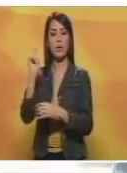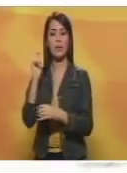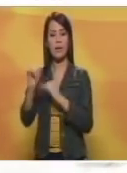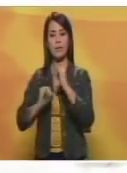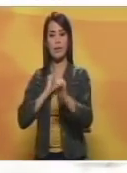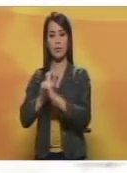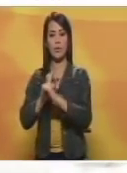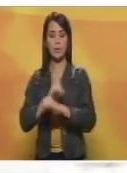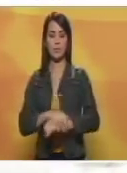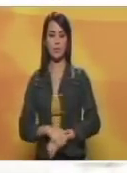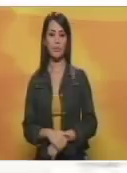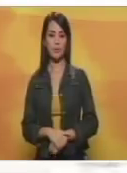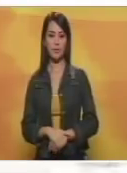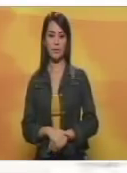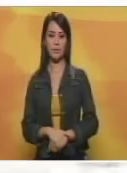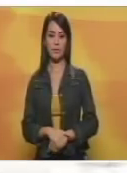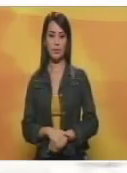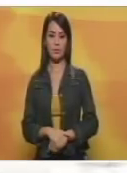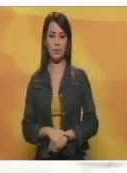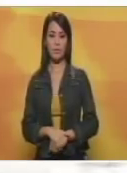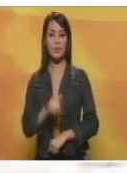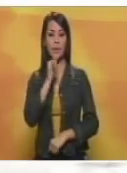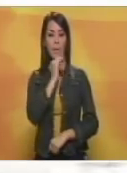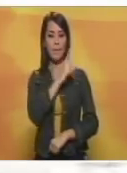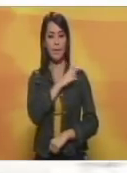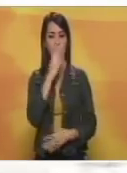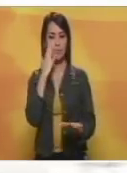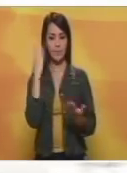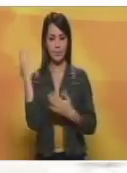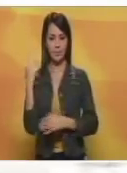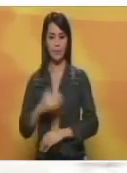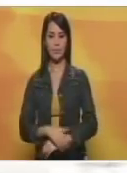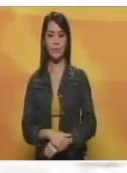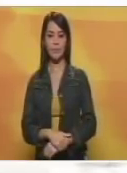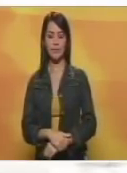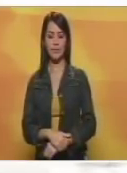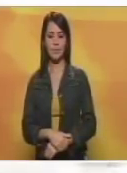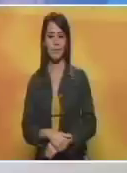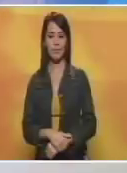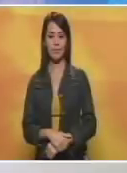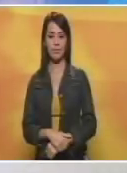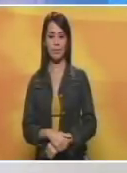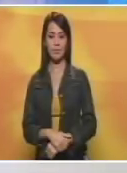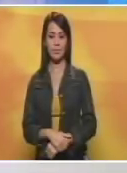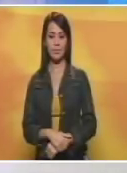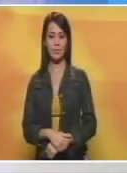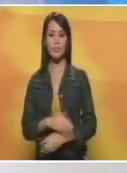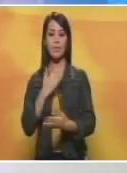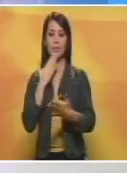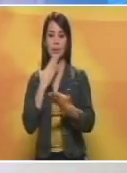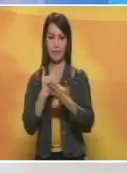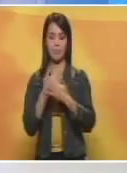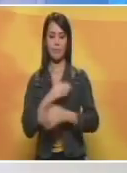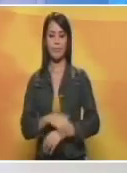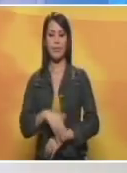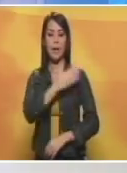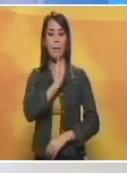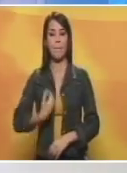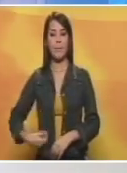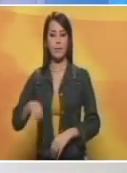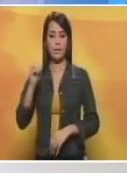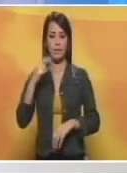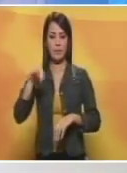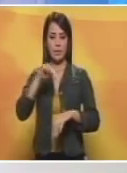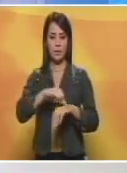internacional desde los palos grandes de rafael aníbal camacho noticiero venevisión gracias rafael el presidente de la asamblea